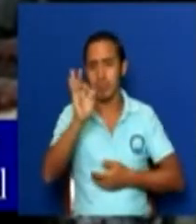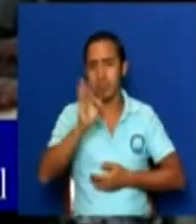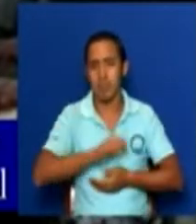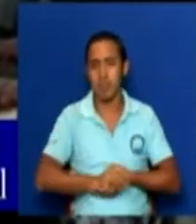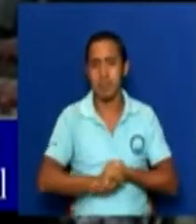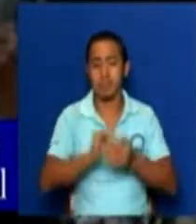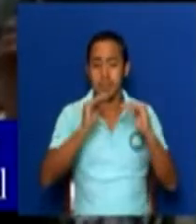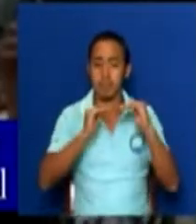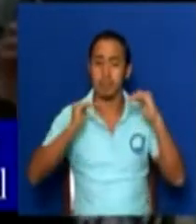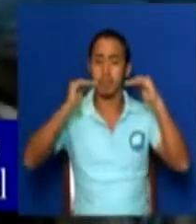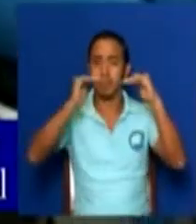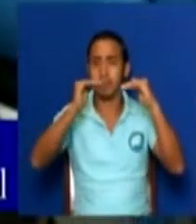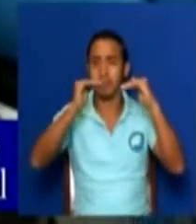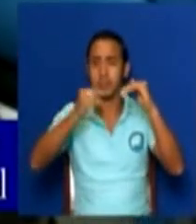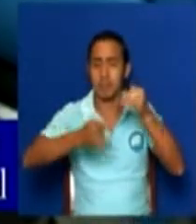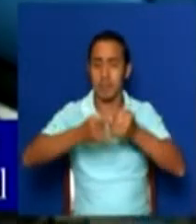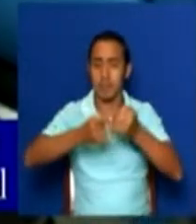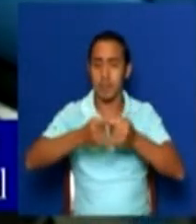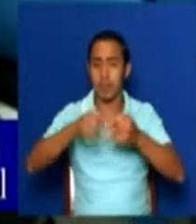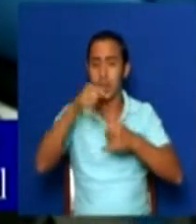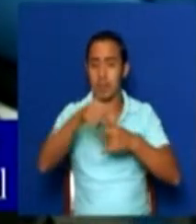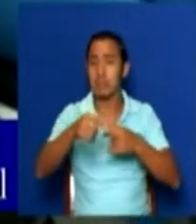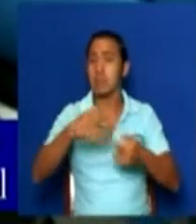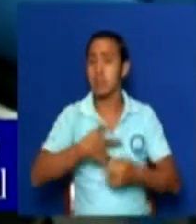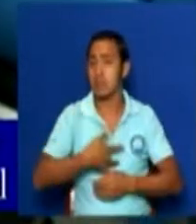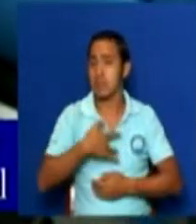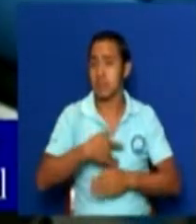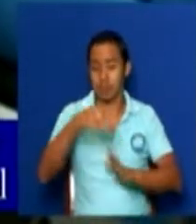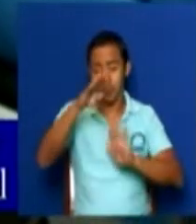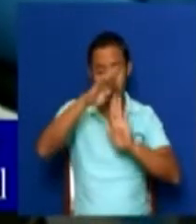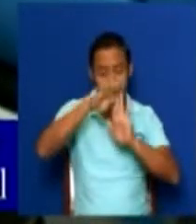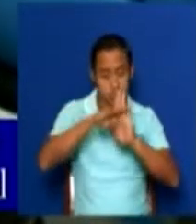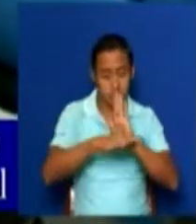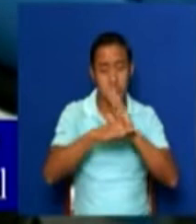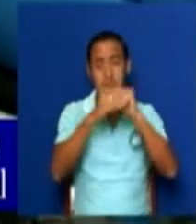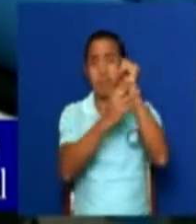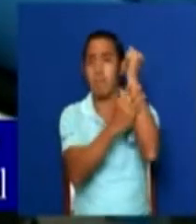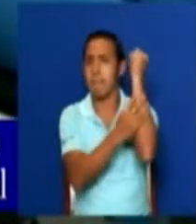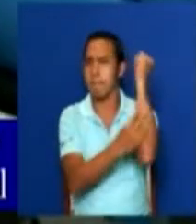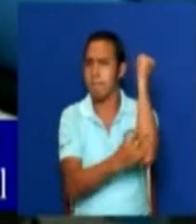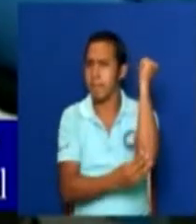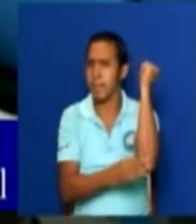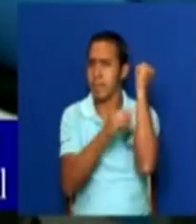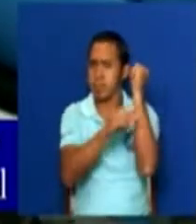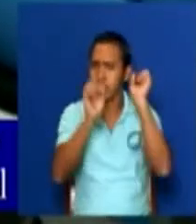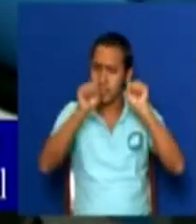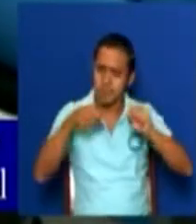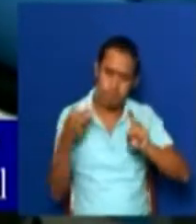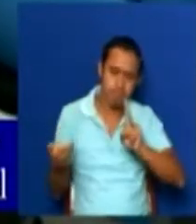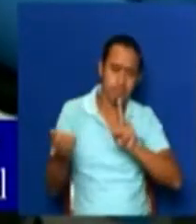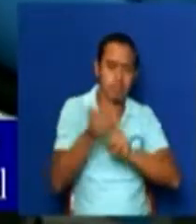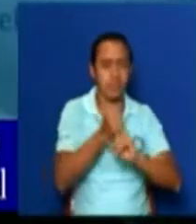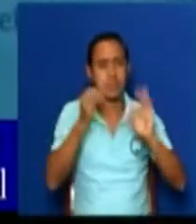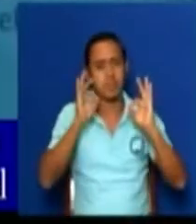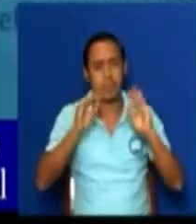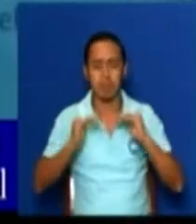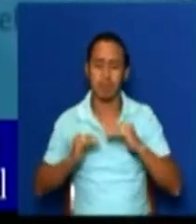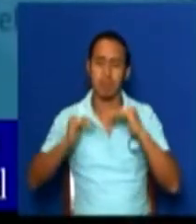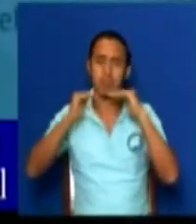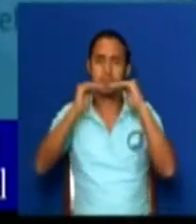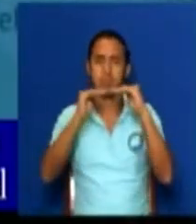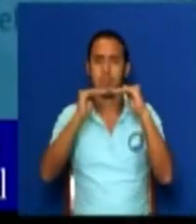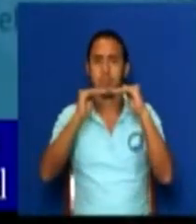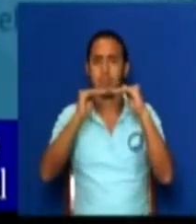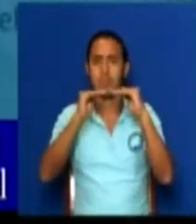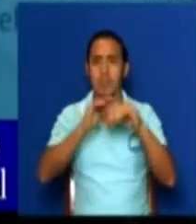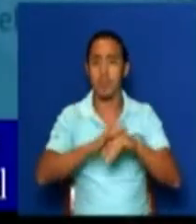Igualdad y equidad es otra base para reducir la pobreza y alcanzar la equidad. Seguimos restituyendo los